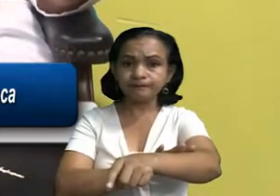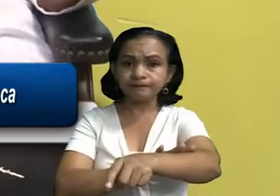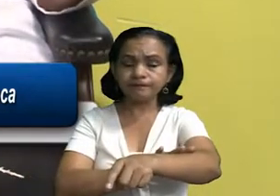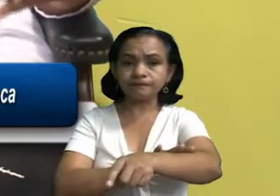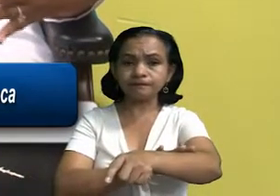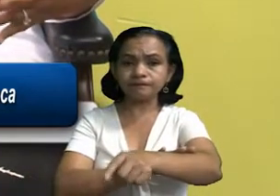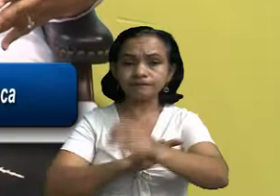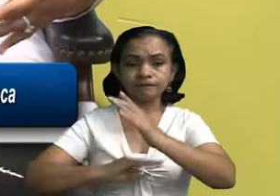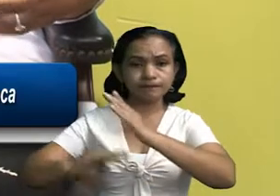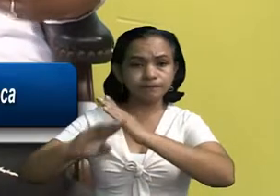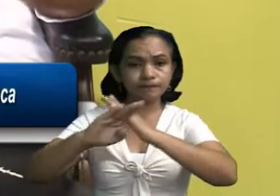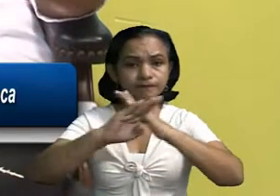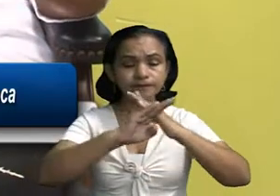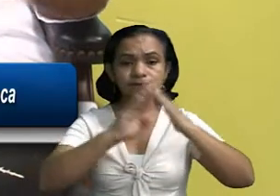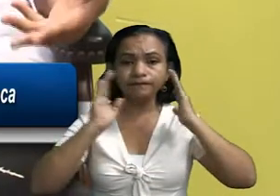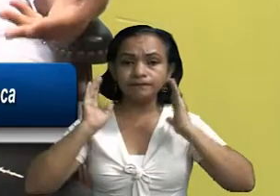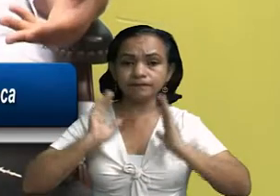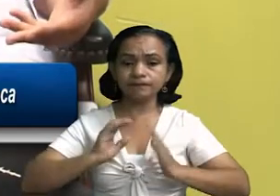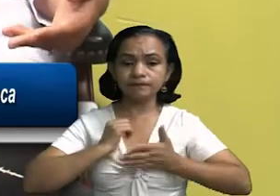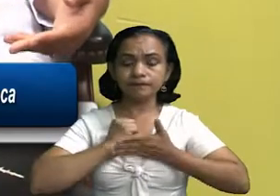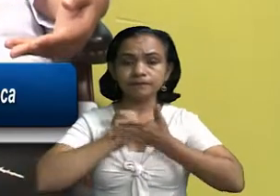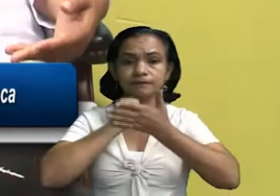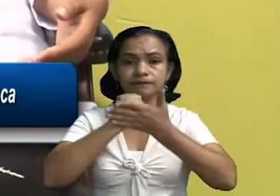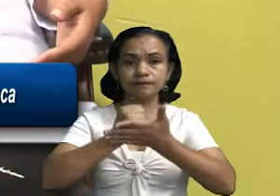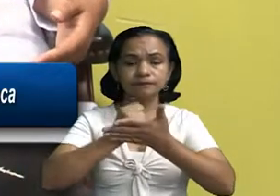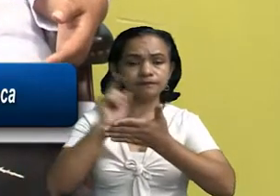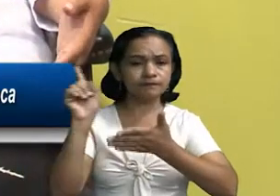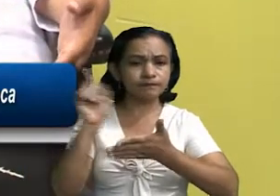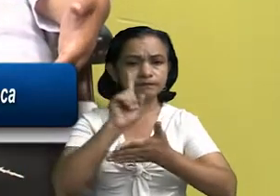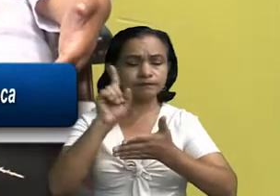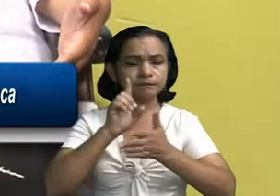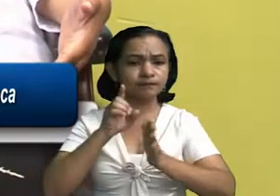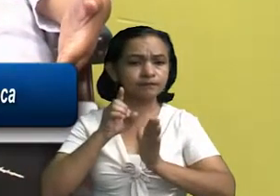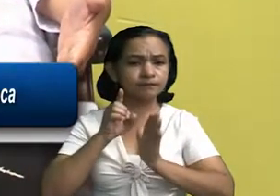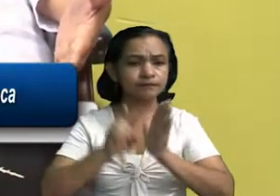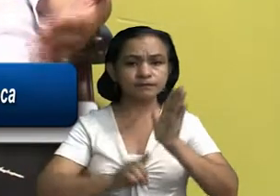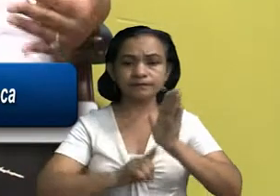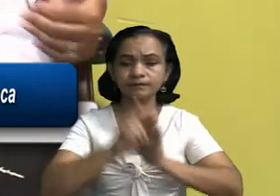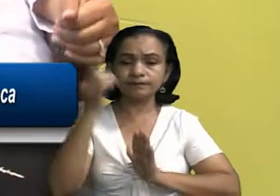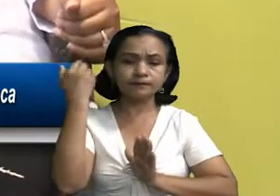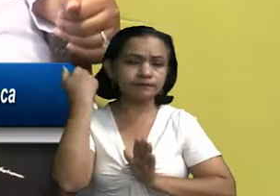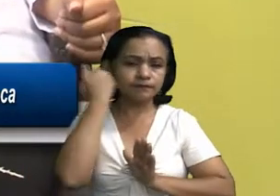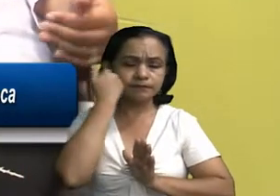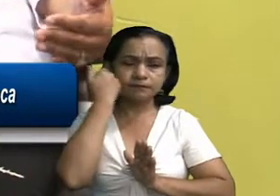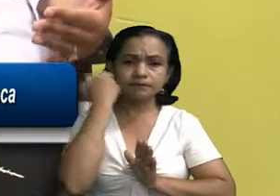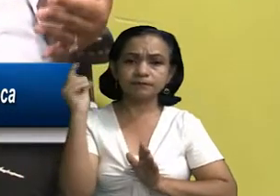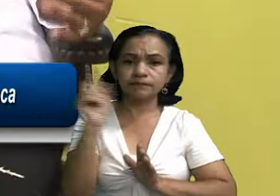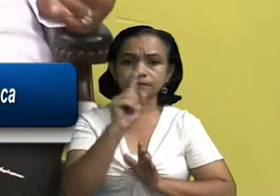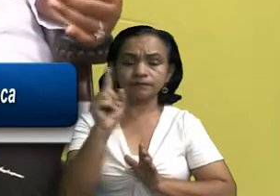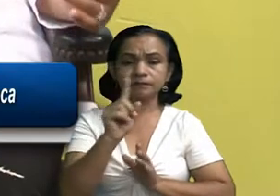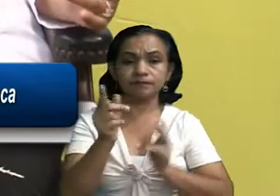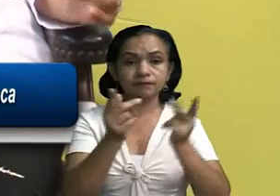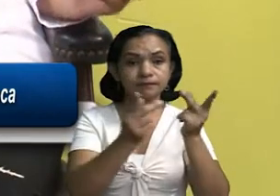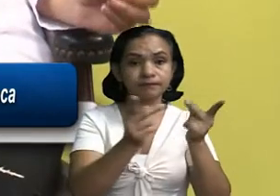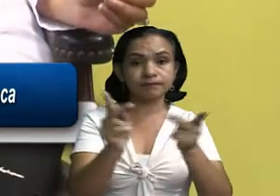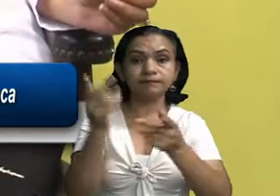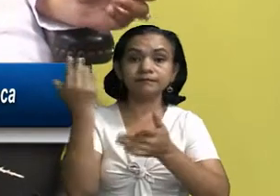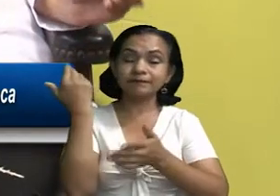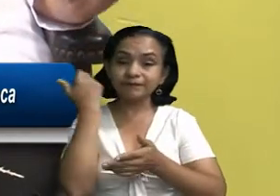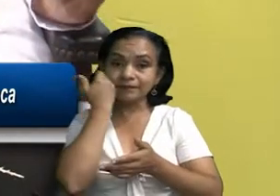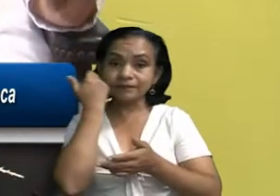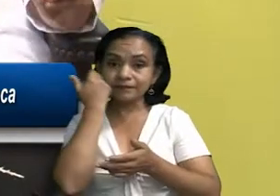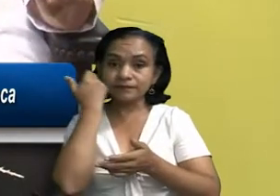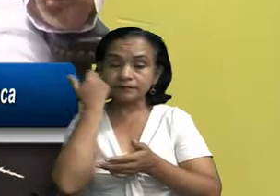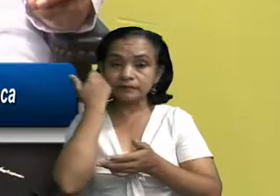sistema inmunológico nos permite a nosotros no desarrollar una enfermedad. Sin embargo, cuando existe alguna enfermedad que